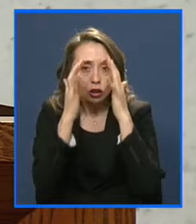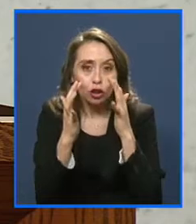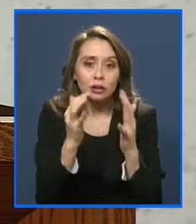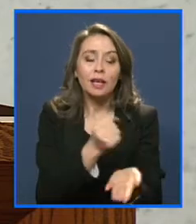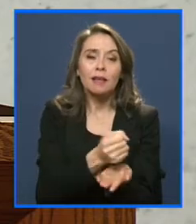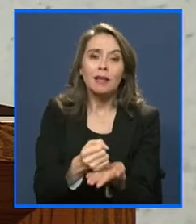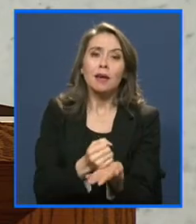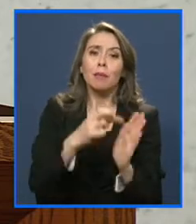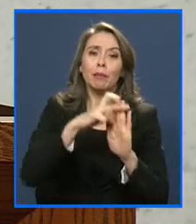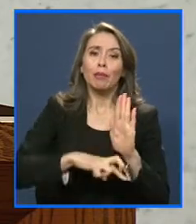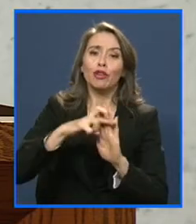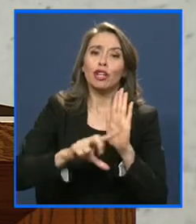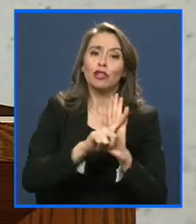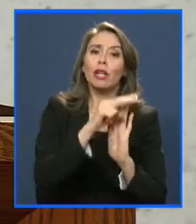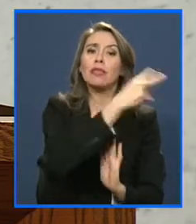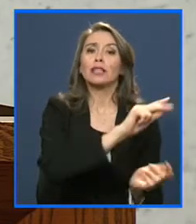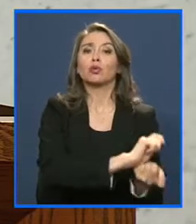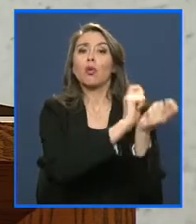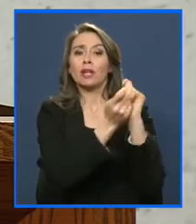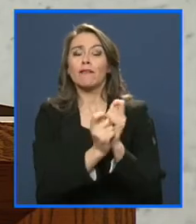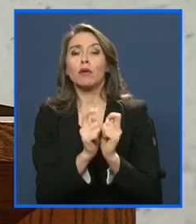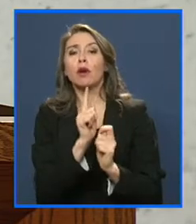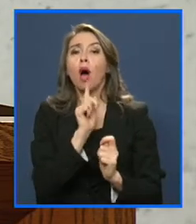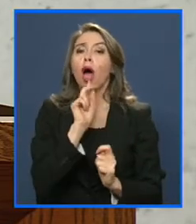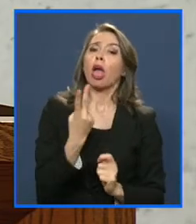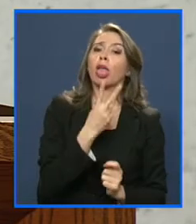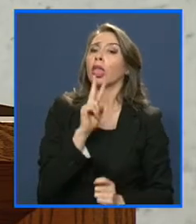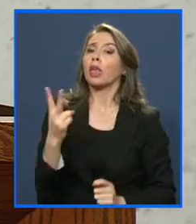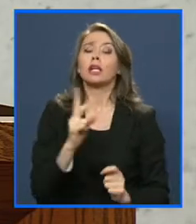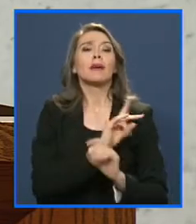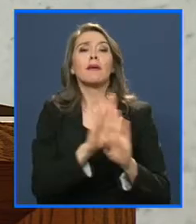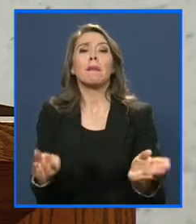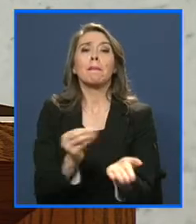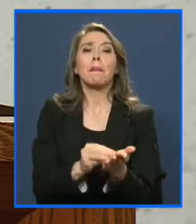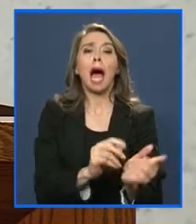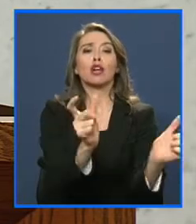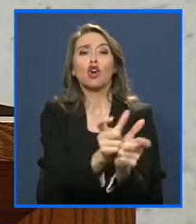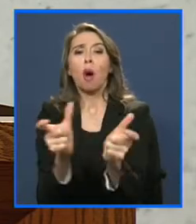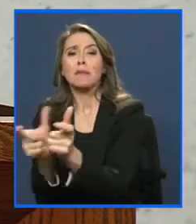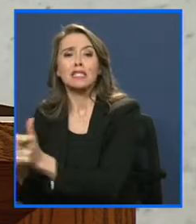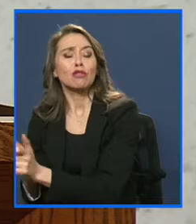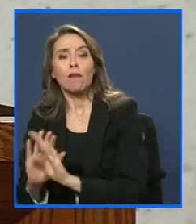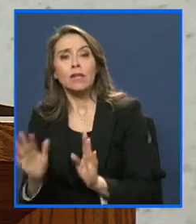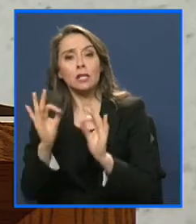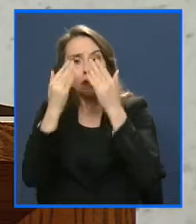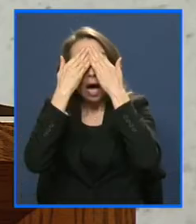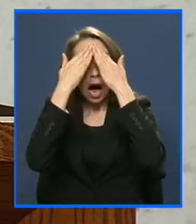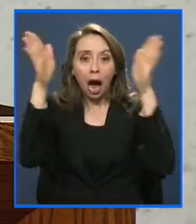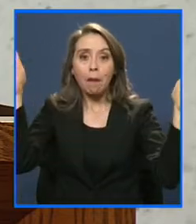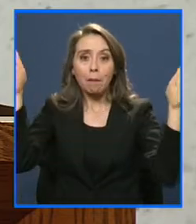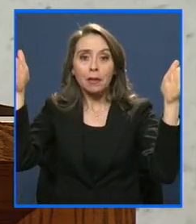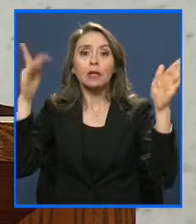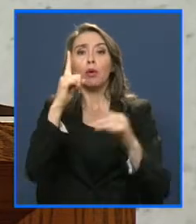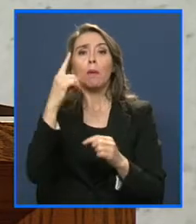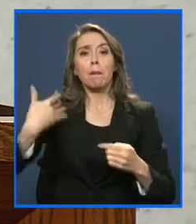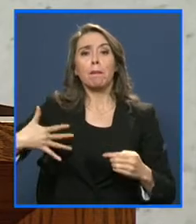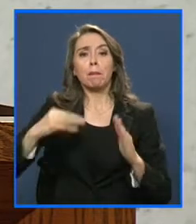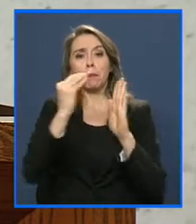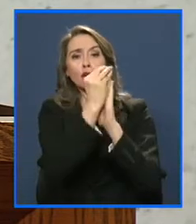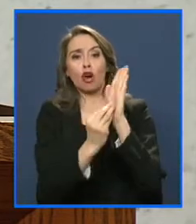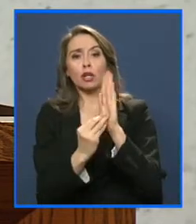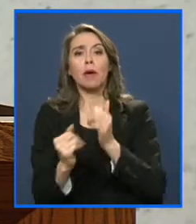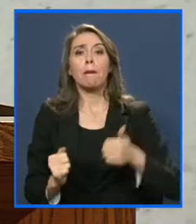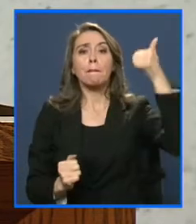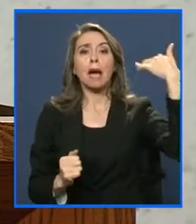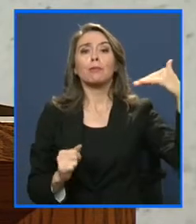tramitación legislativa de su reforma sin rodeos y sin más comisiones sucedáneas con amplitud con prioridad sustantiva por sobre